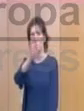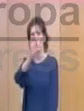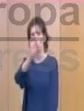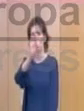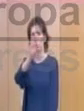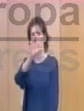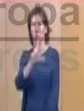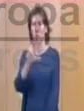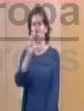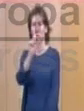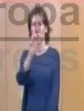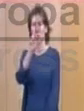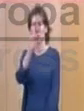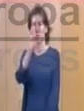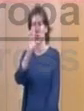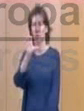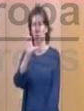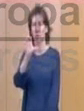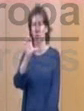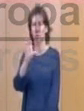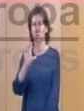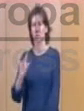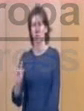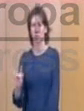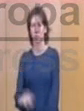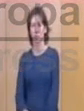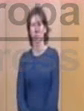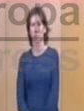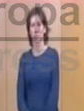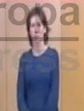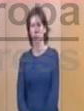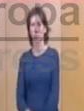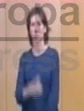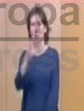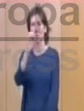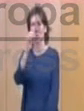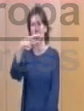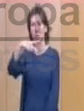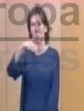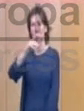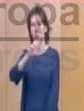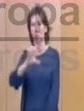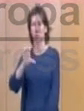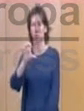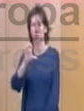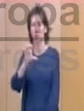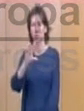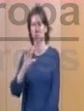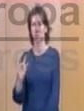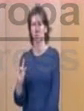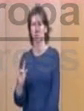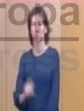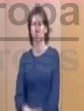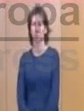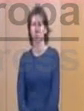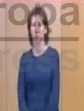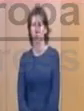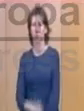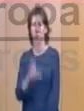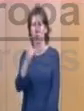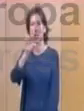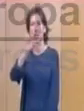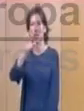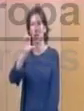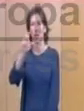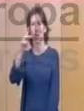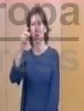Sostres. La votación se saldó con 14 abstenciones, las de los 7 diputados de Amaiur, que han justificado su abstención con el argumento